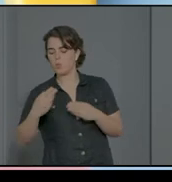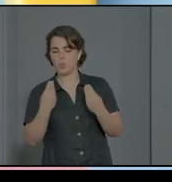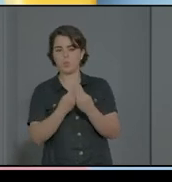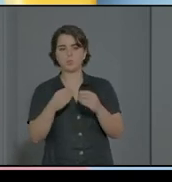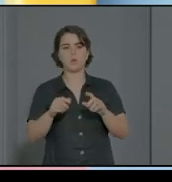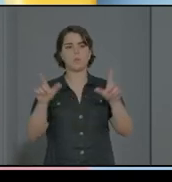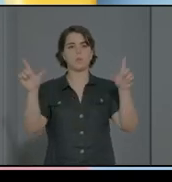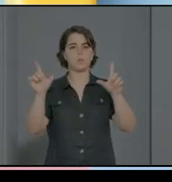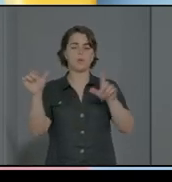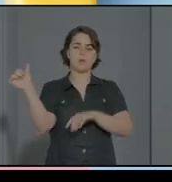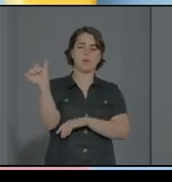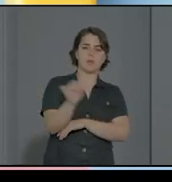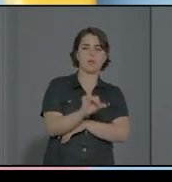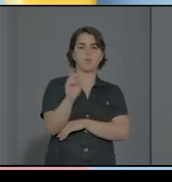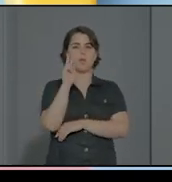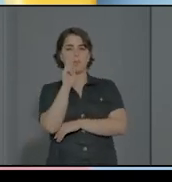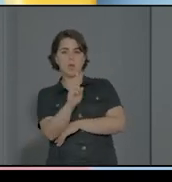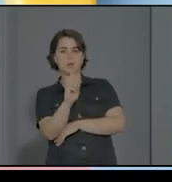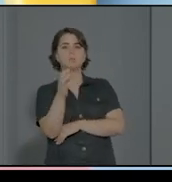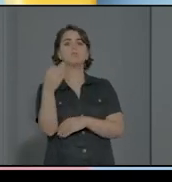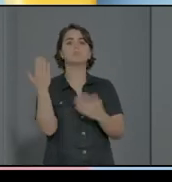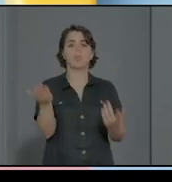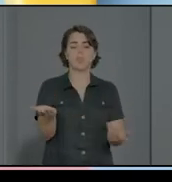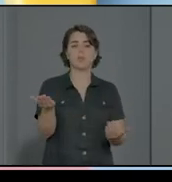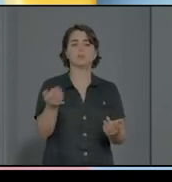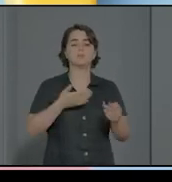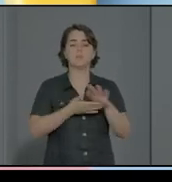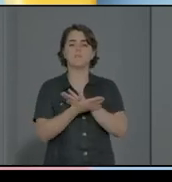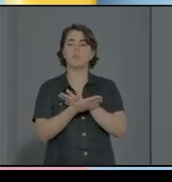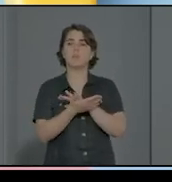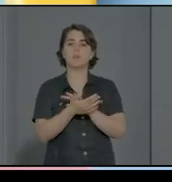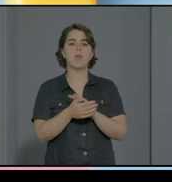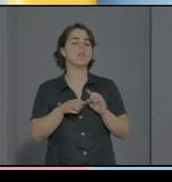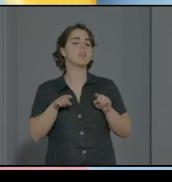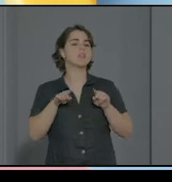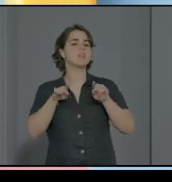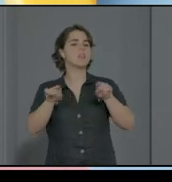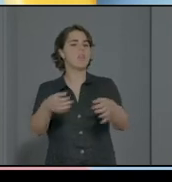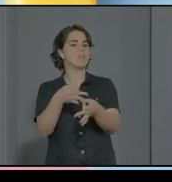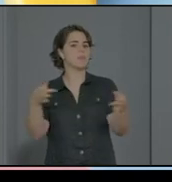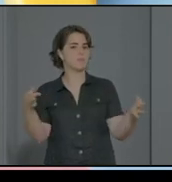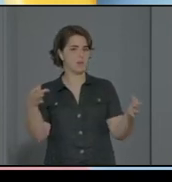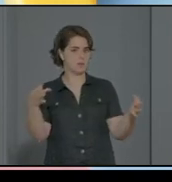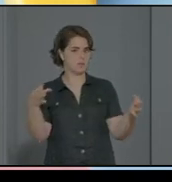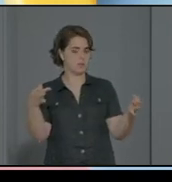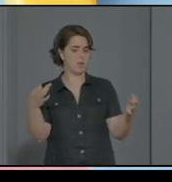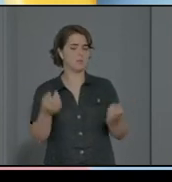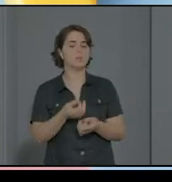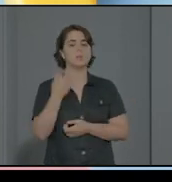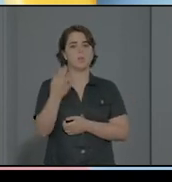el dibujo animado en este caso, y esta es una diada real, ideal y con un señal real.